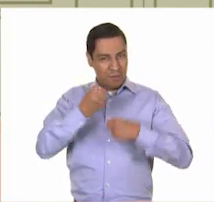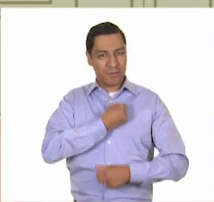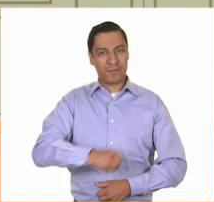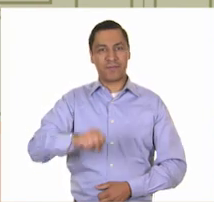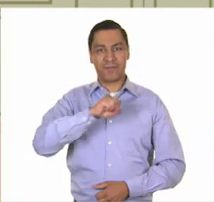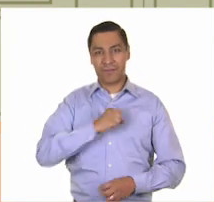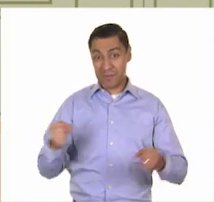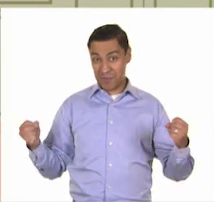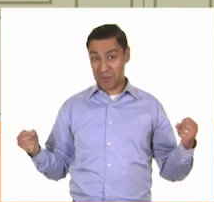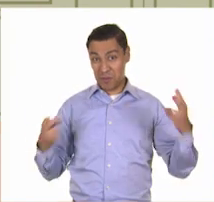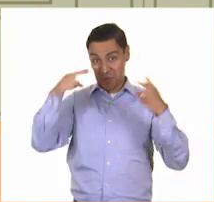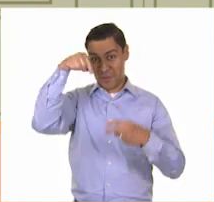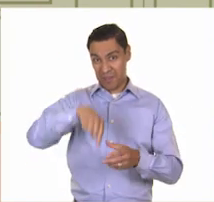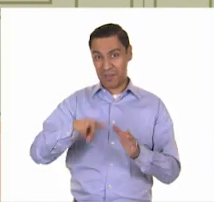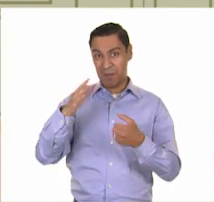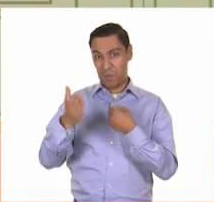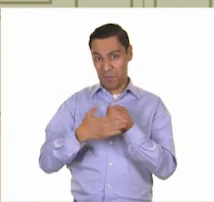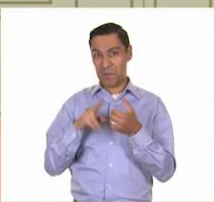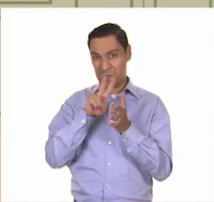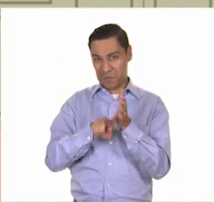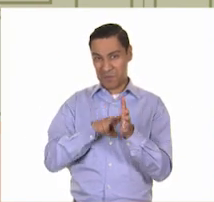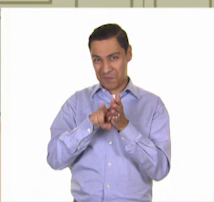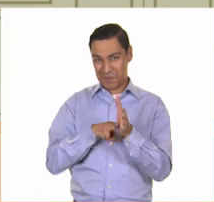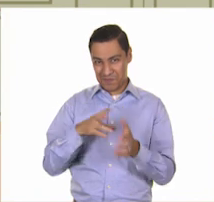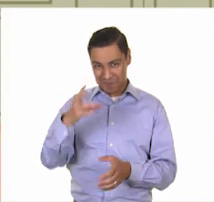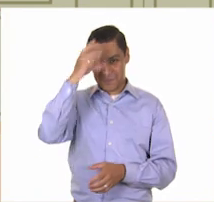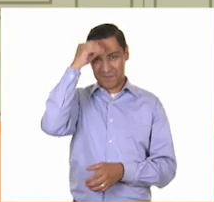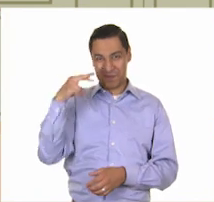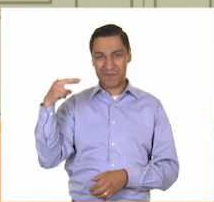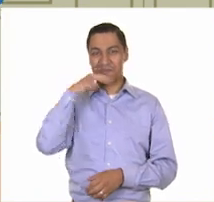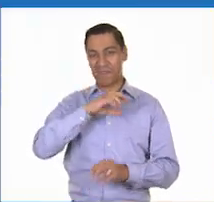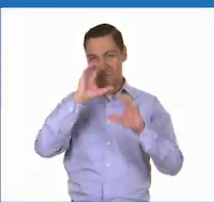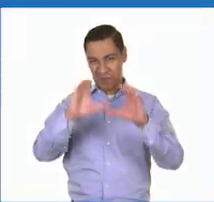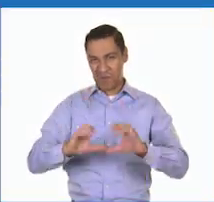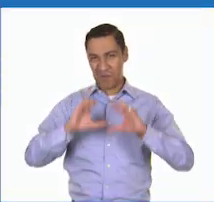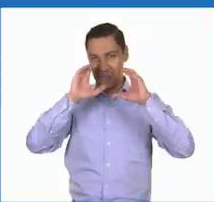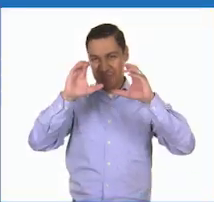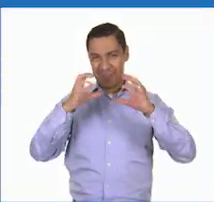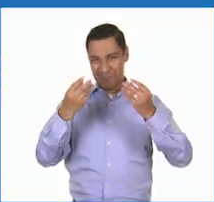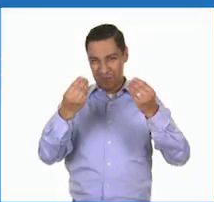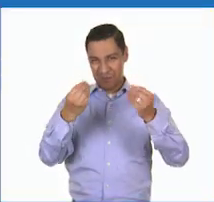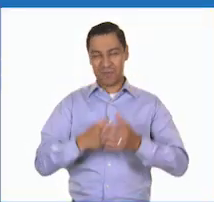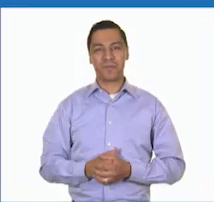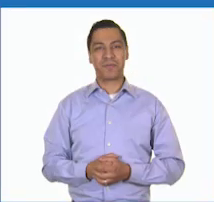Nos vemos en la siguiente cápsula de Aprende Rápido. ¡Cuídense mucho!